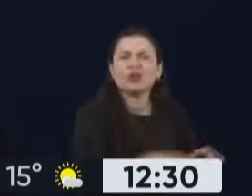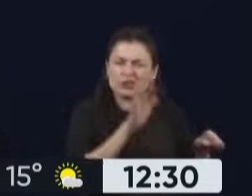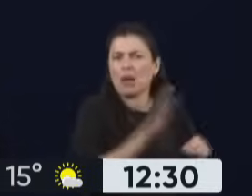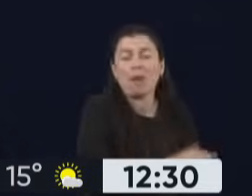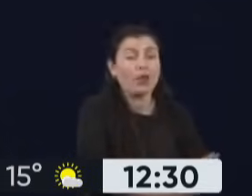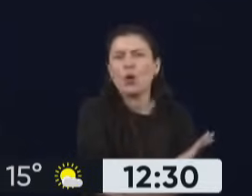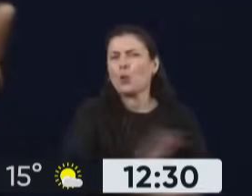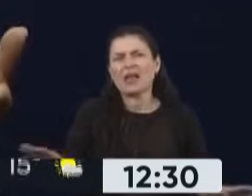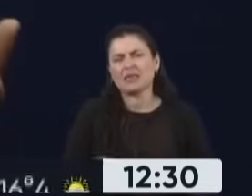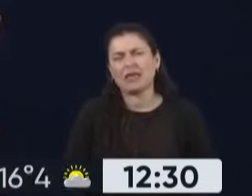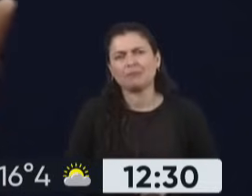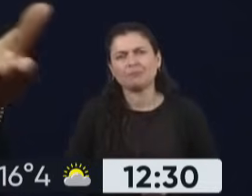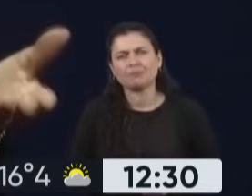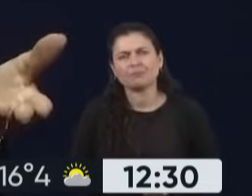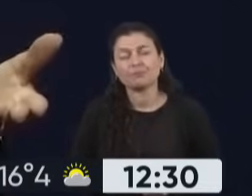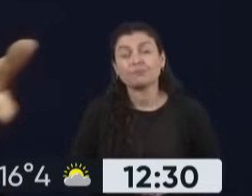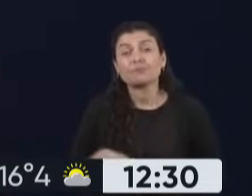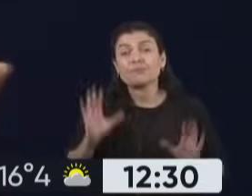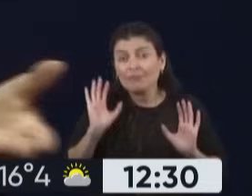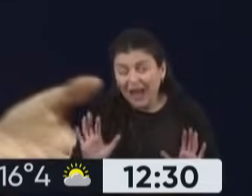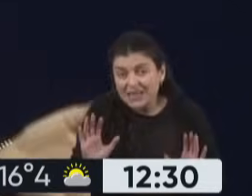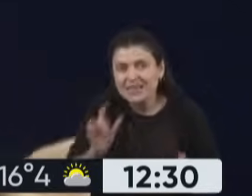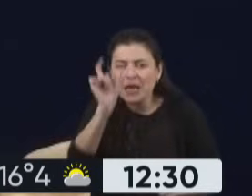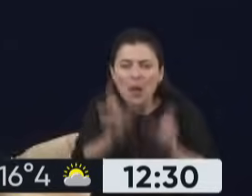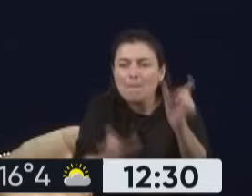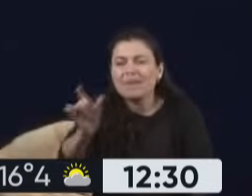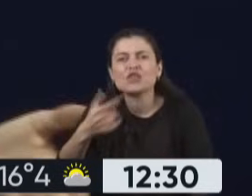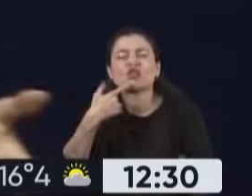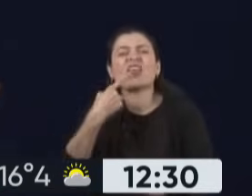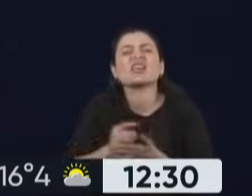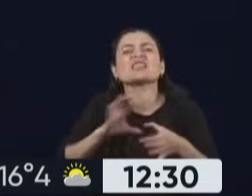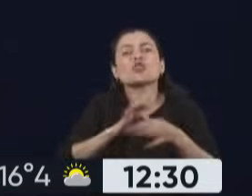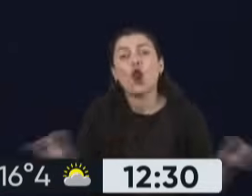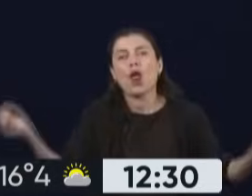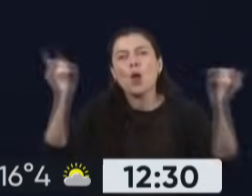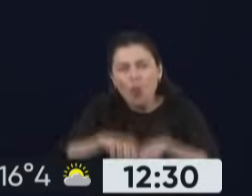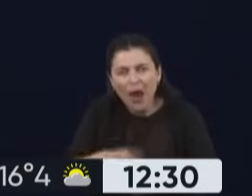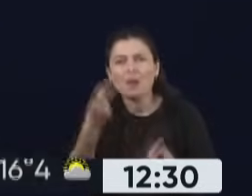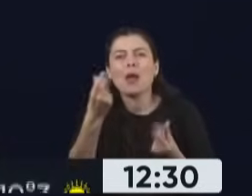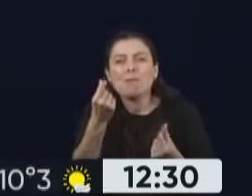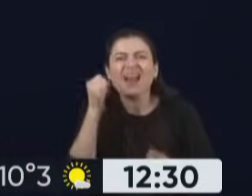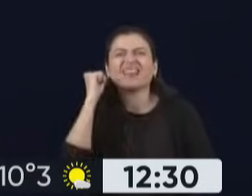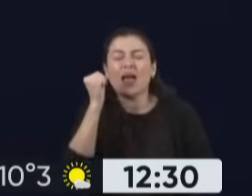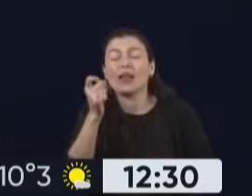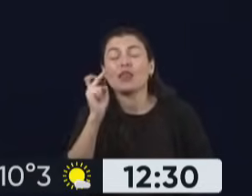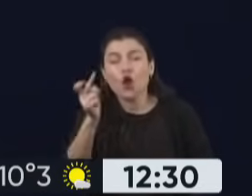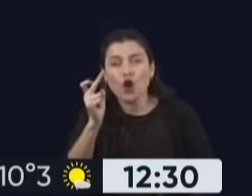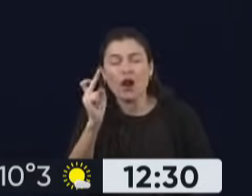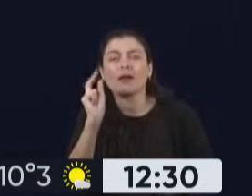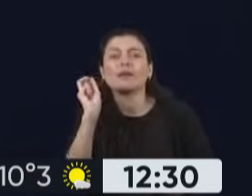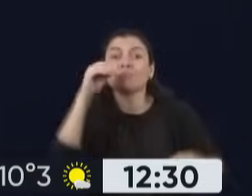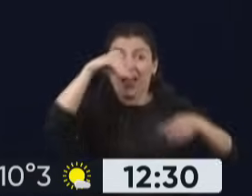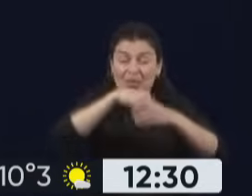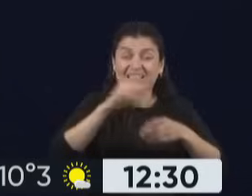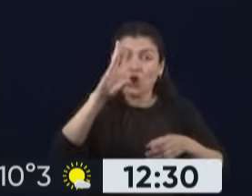eso se manifiesta, mientras que si está debajo del colchón difícilmente a quien participa